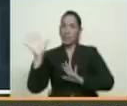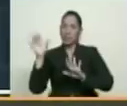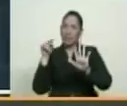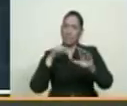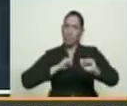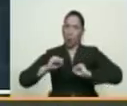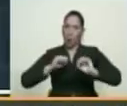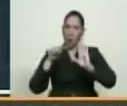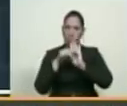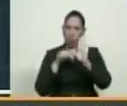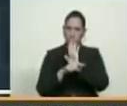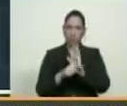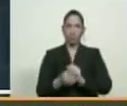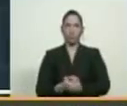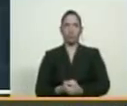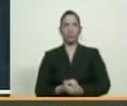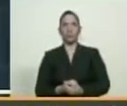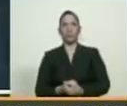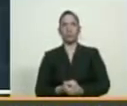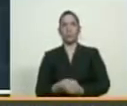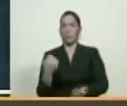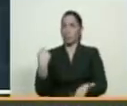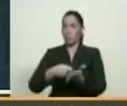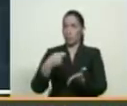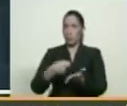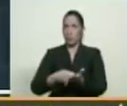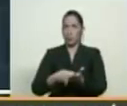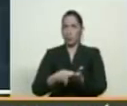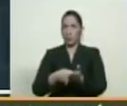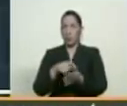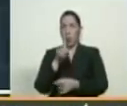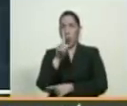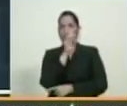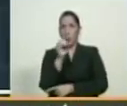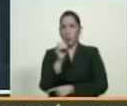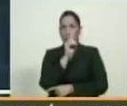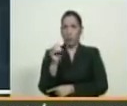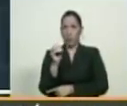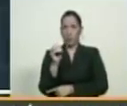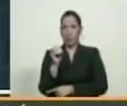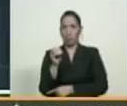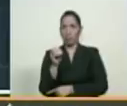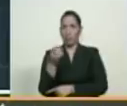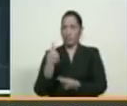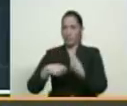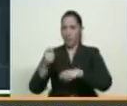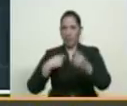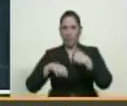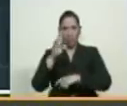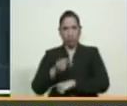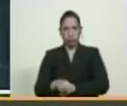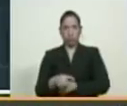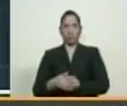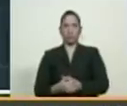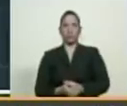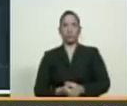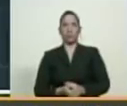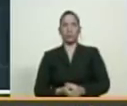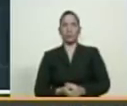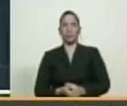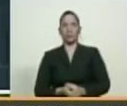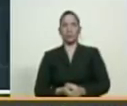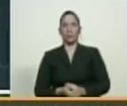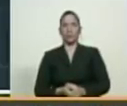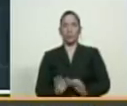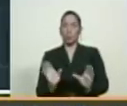etcétera. Los contribuyentes especiales pagarán 1% de anticipo diario sobre las ventas en el impuesto sobre la renta.